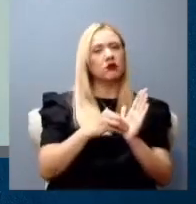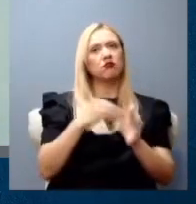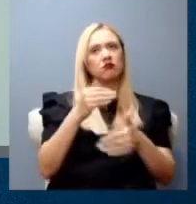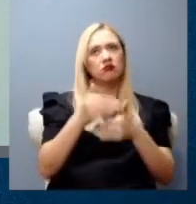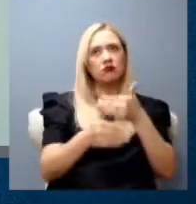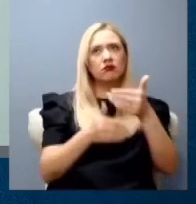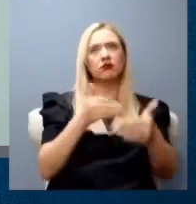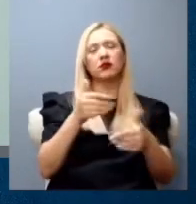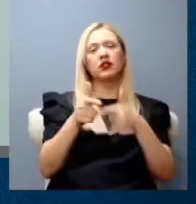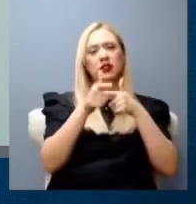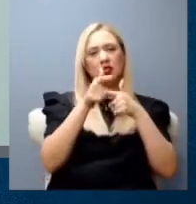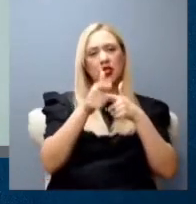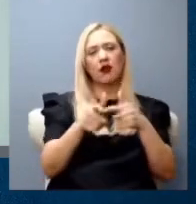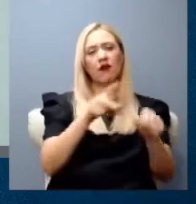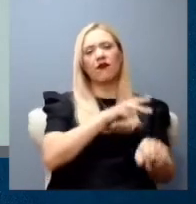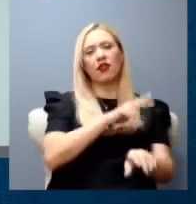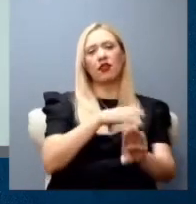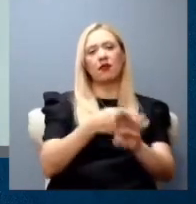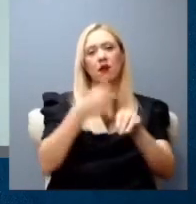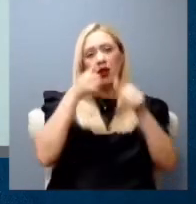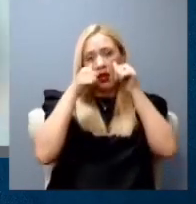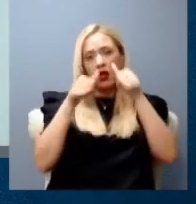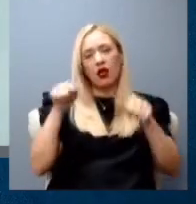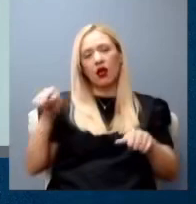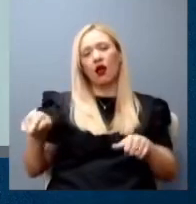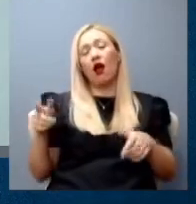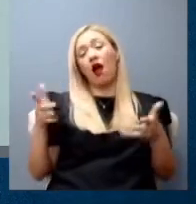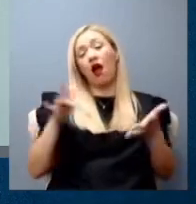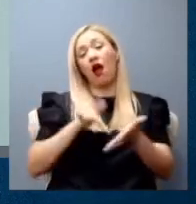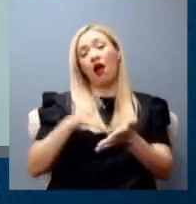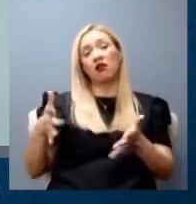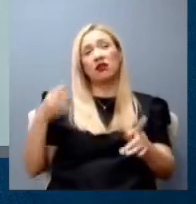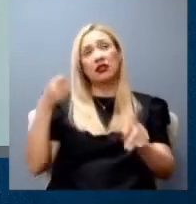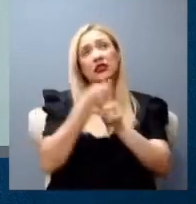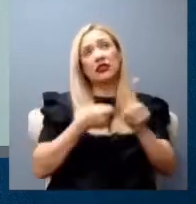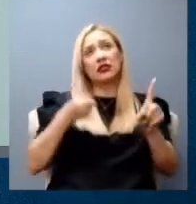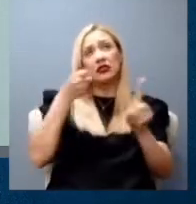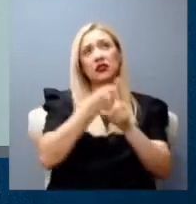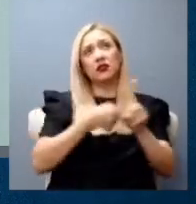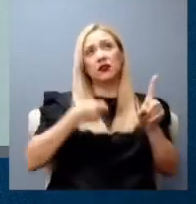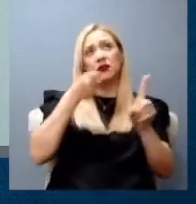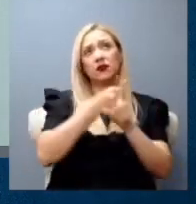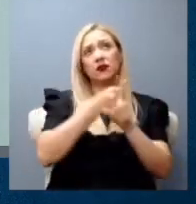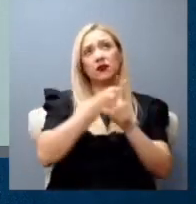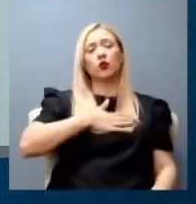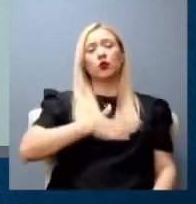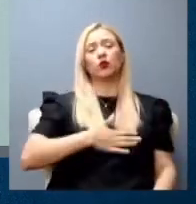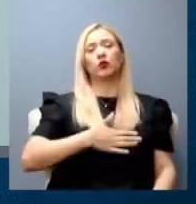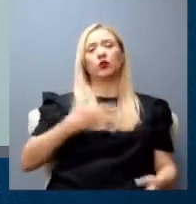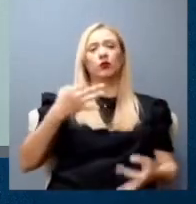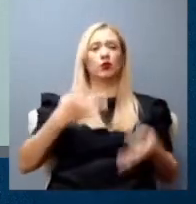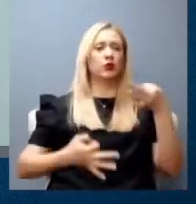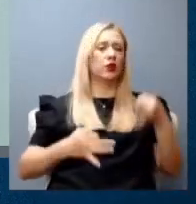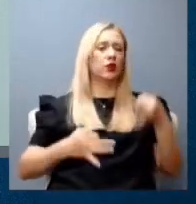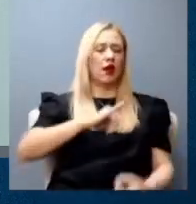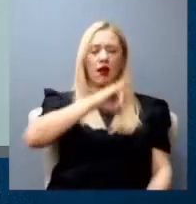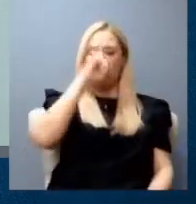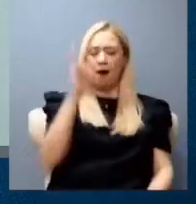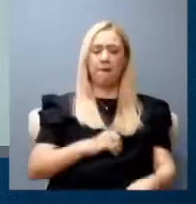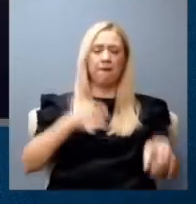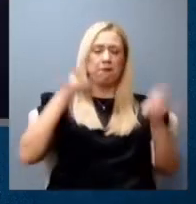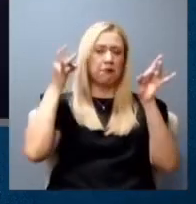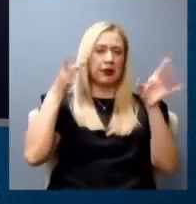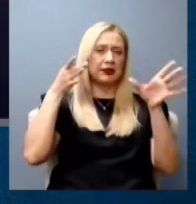el papel central a las víctimas, que son quienes han impulsado estos grandes procesos de justiciabilidad, para que nunca más vuelva a